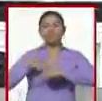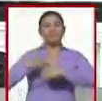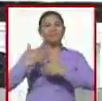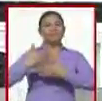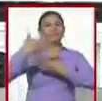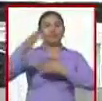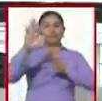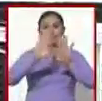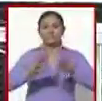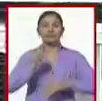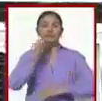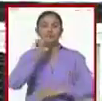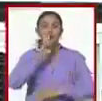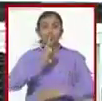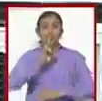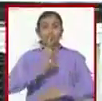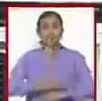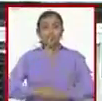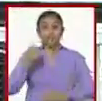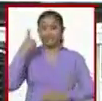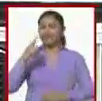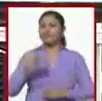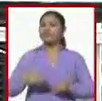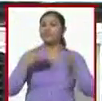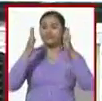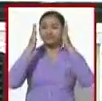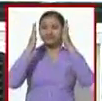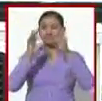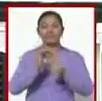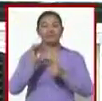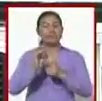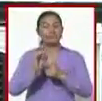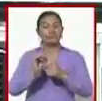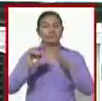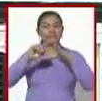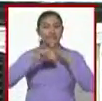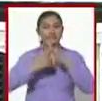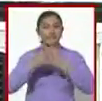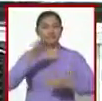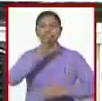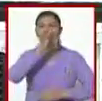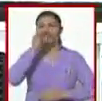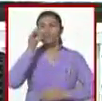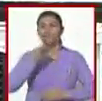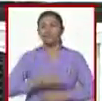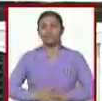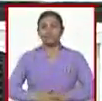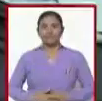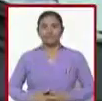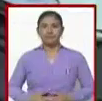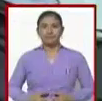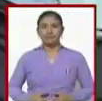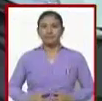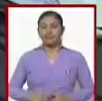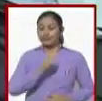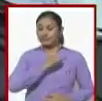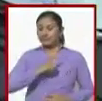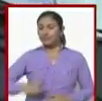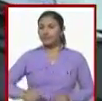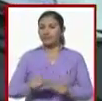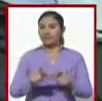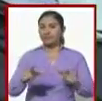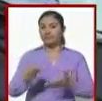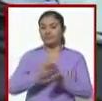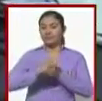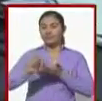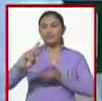día domingo al gobernador Rubén Costa para que los atienda. De lo contrario, comenzarán con una huelga de hambre. Alcaldes del municipio